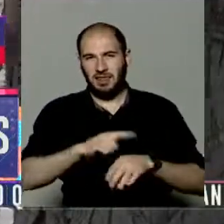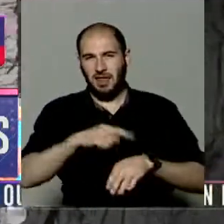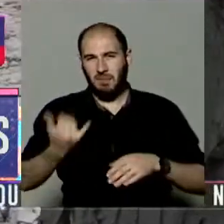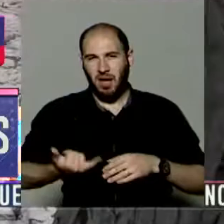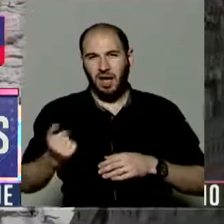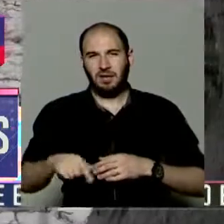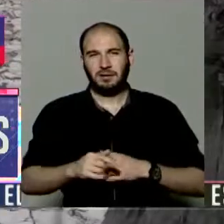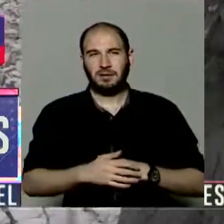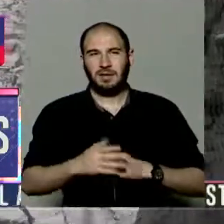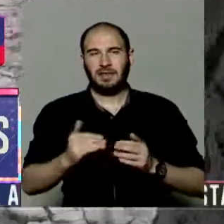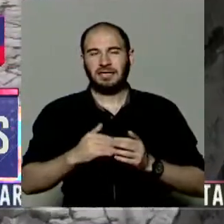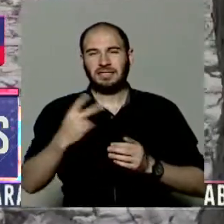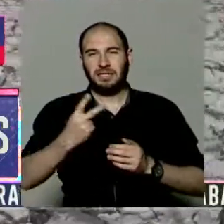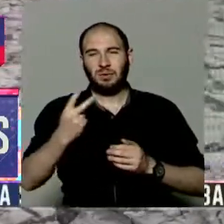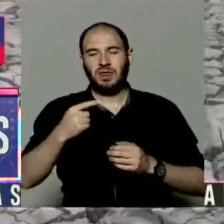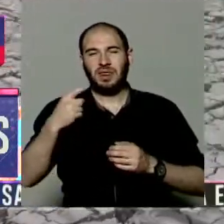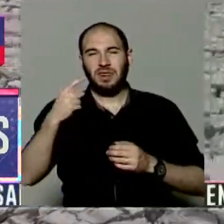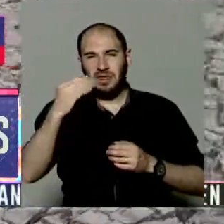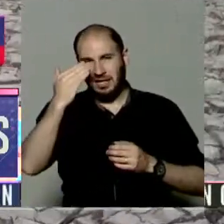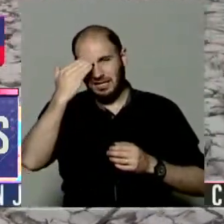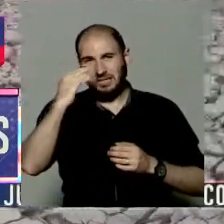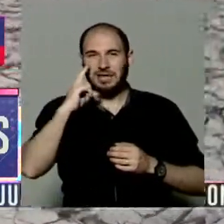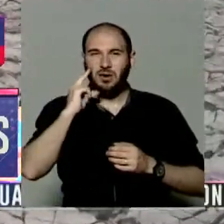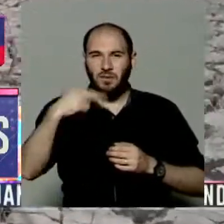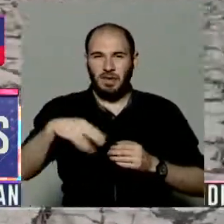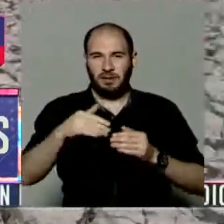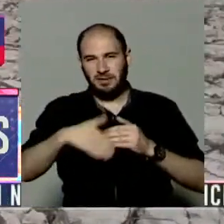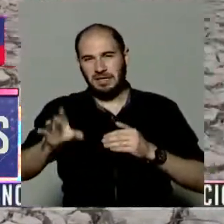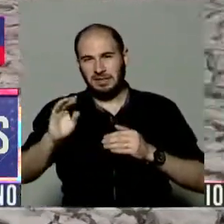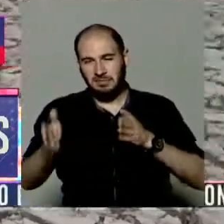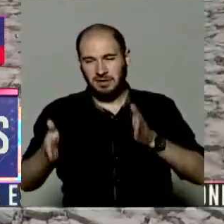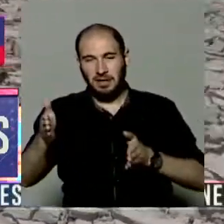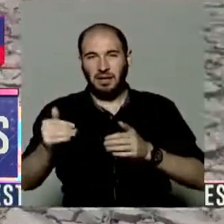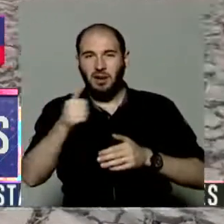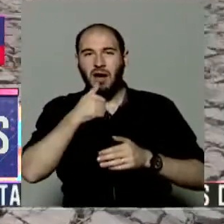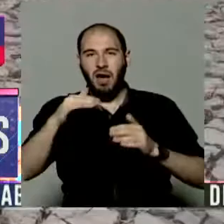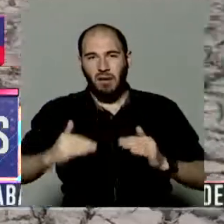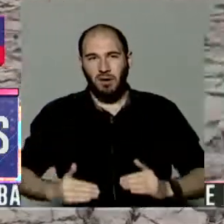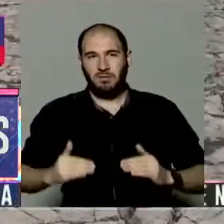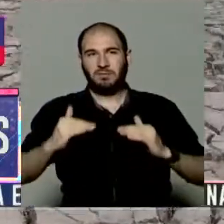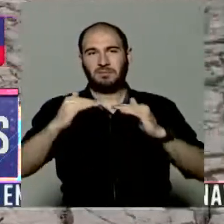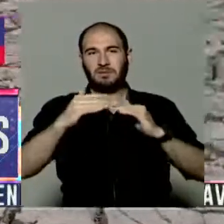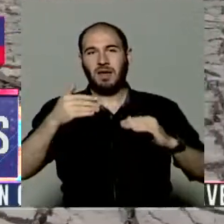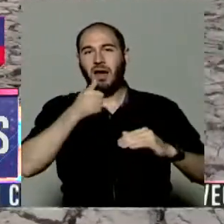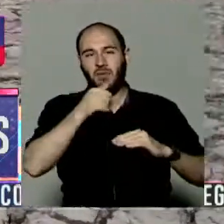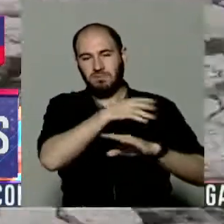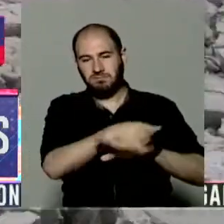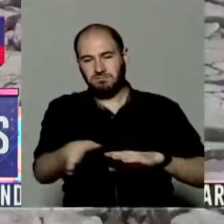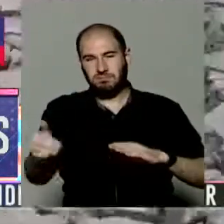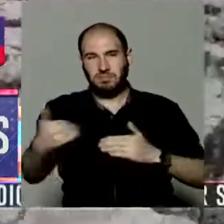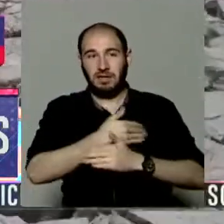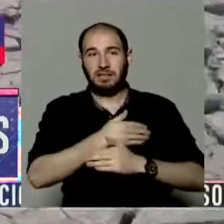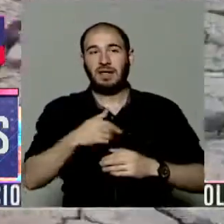época, segunda quincena de noviembre, principio de diciembre, es la época en que los embalses se equilibra la entrada y salida y empiezan